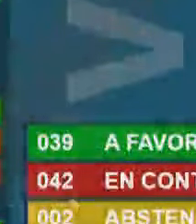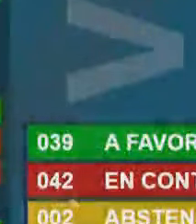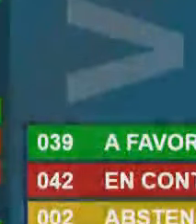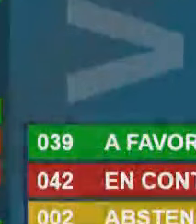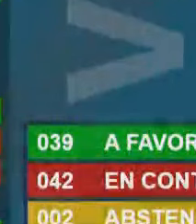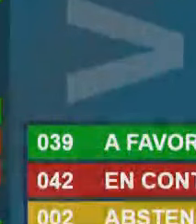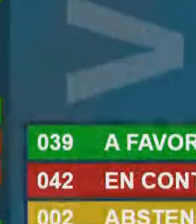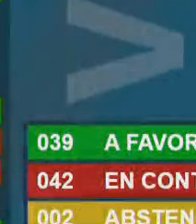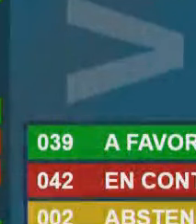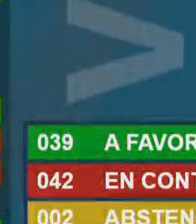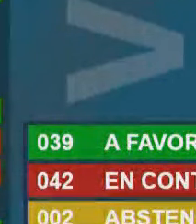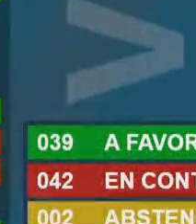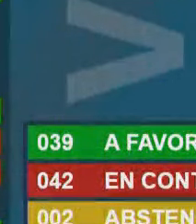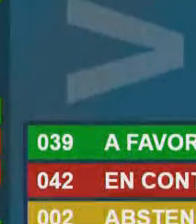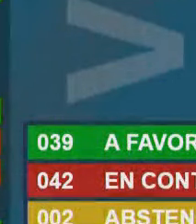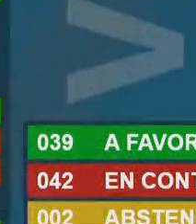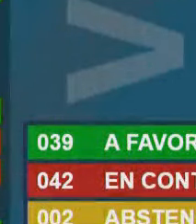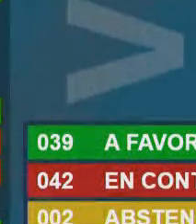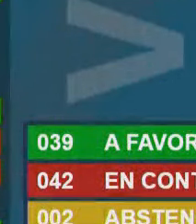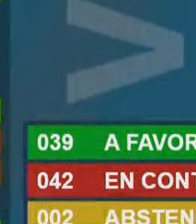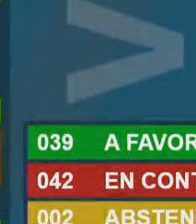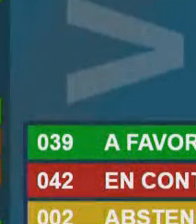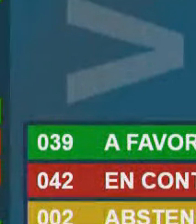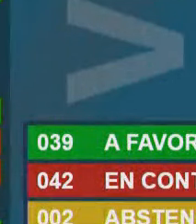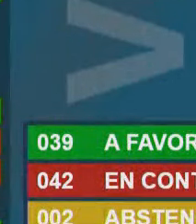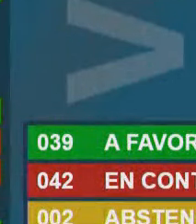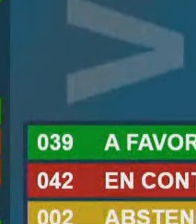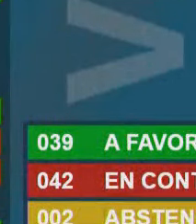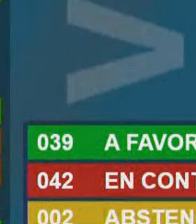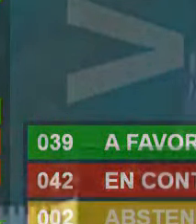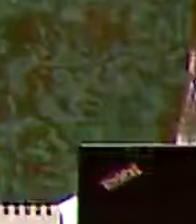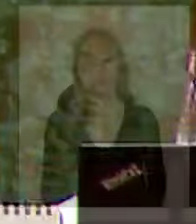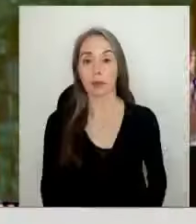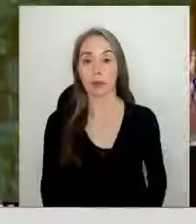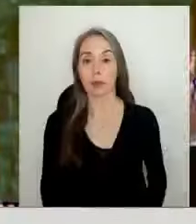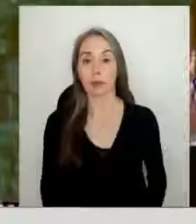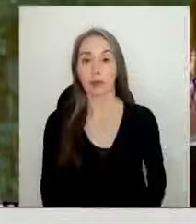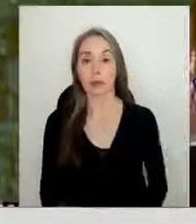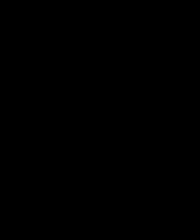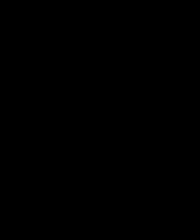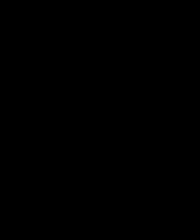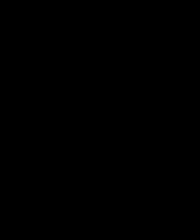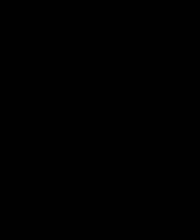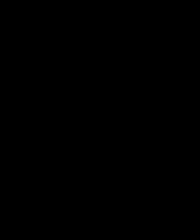39 votos 42 en contra dos abstención rechazada la petición